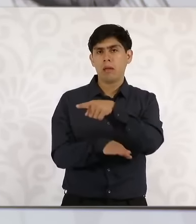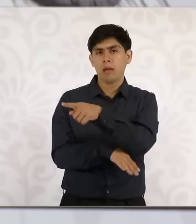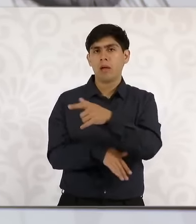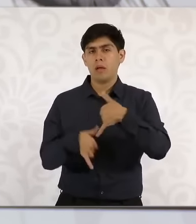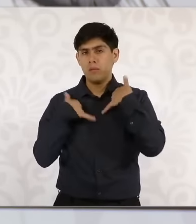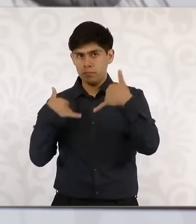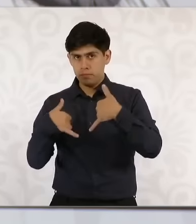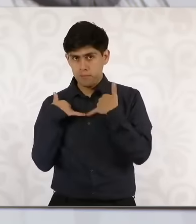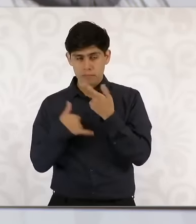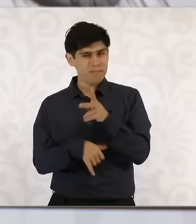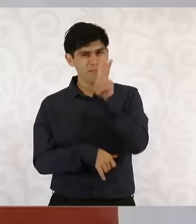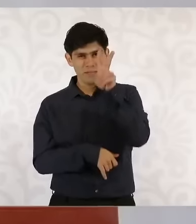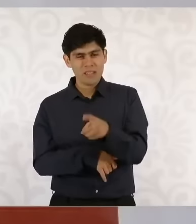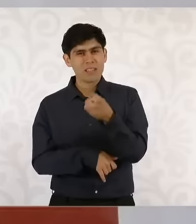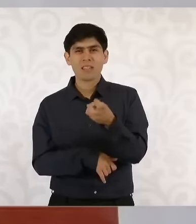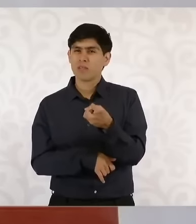si alguien